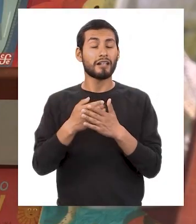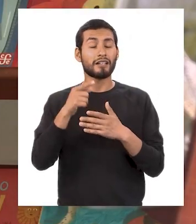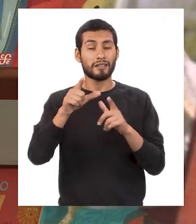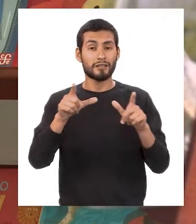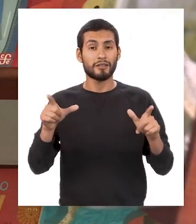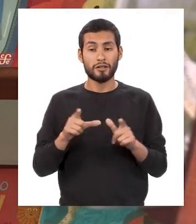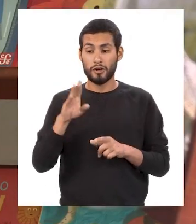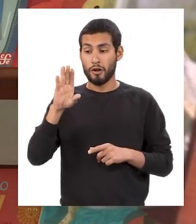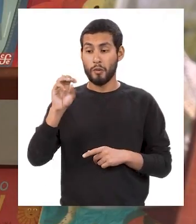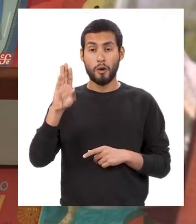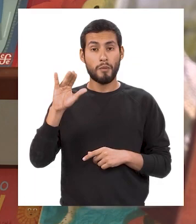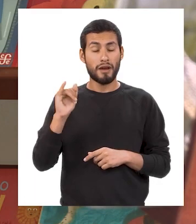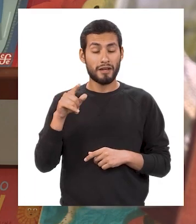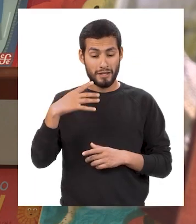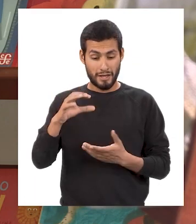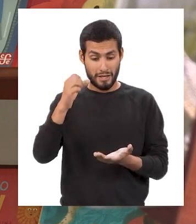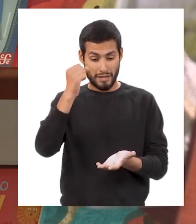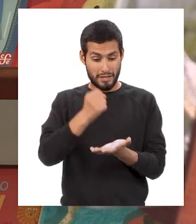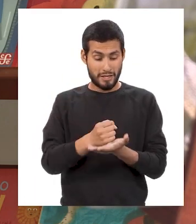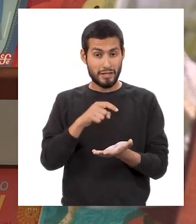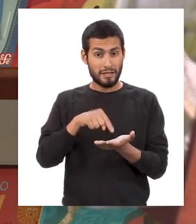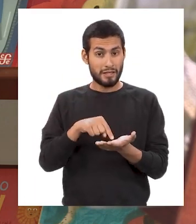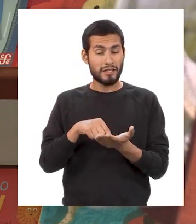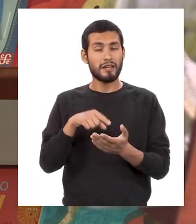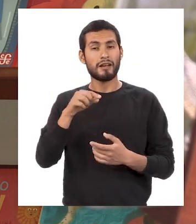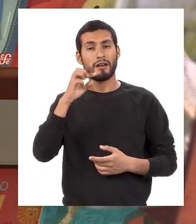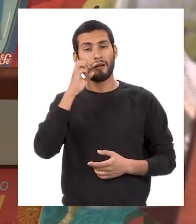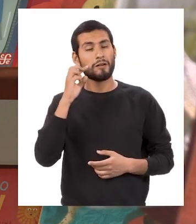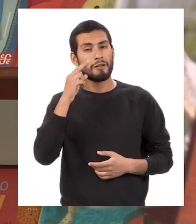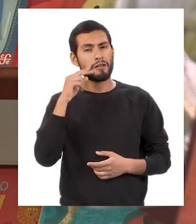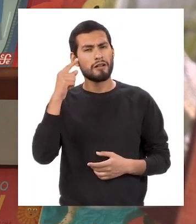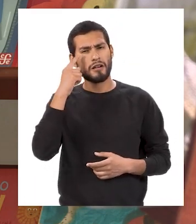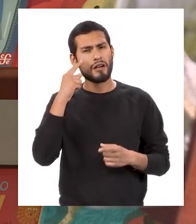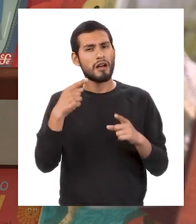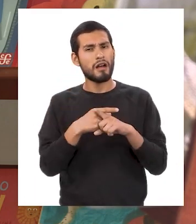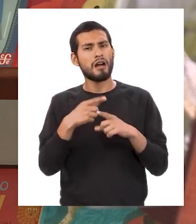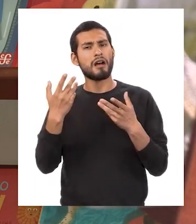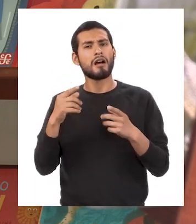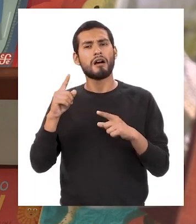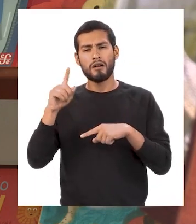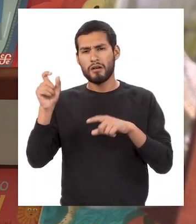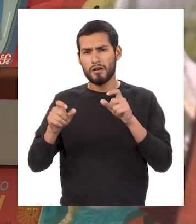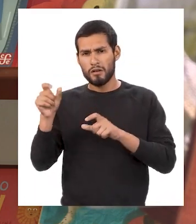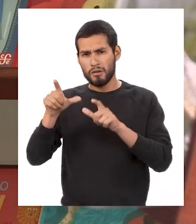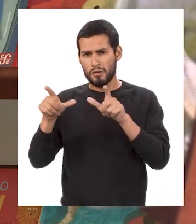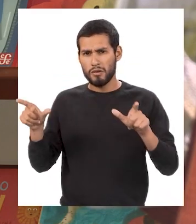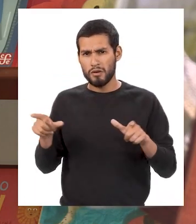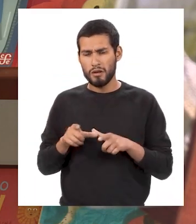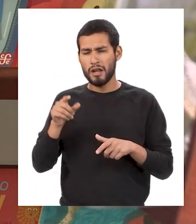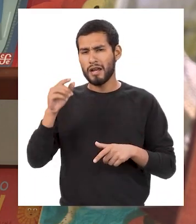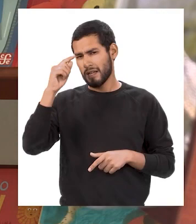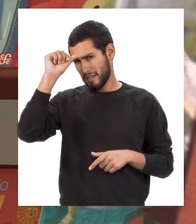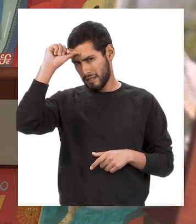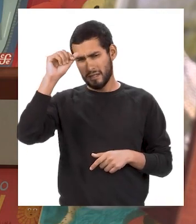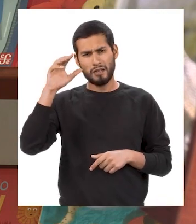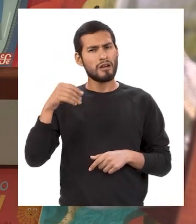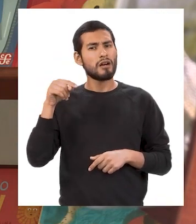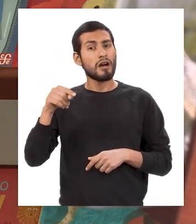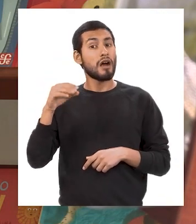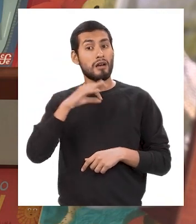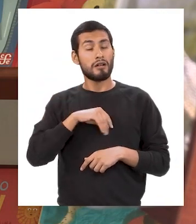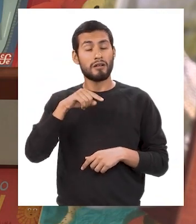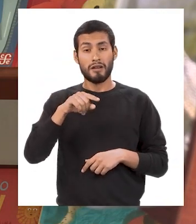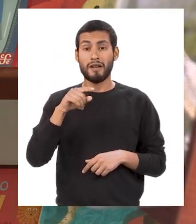Cuando llegaron a Bombay y luego de visar el pasaporte, Passepartout tuvo un inconveniente con algunas personas del lugar.